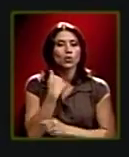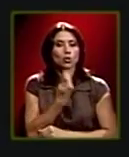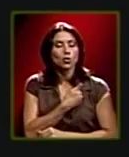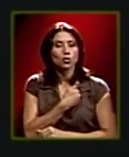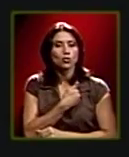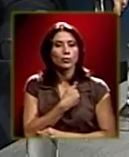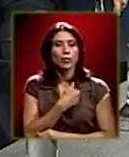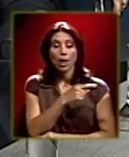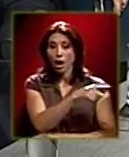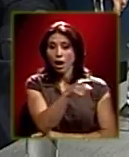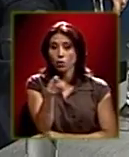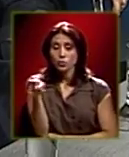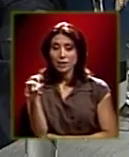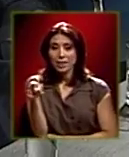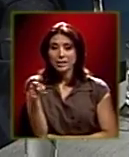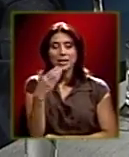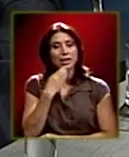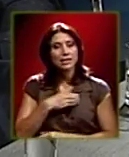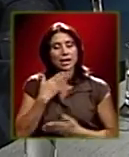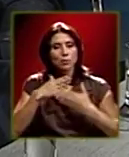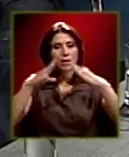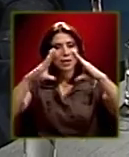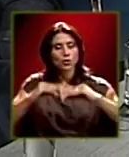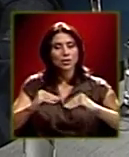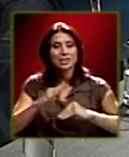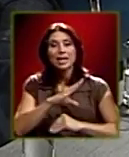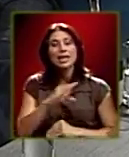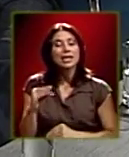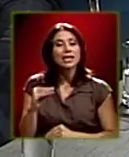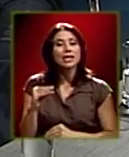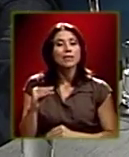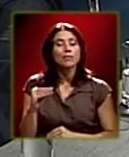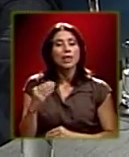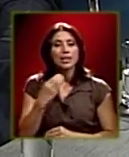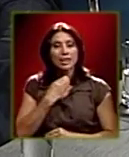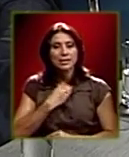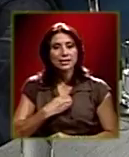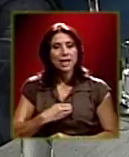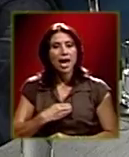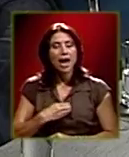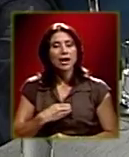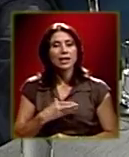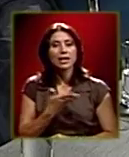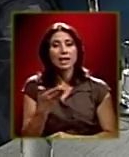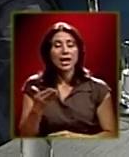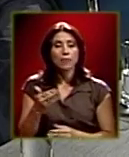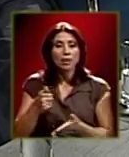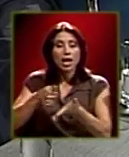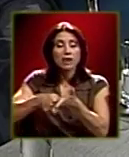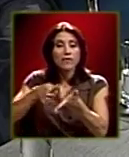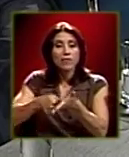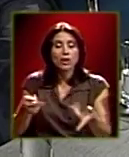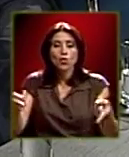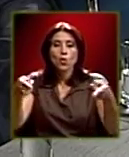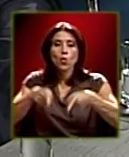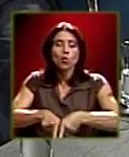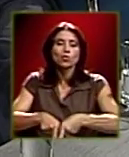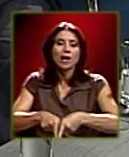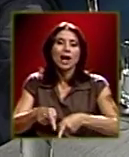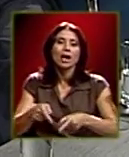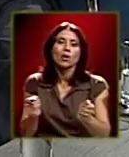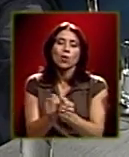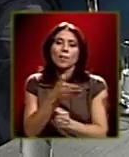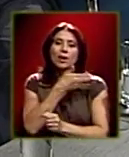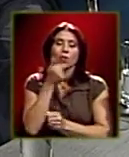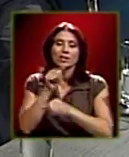a ustedes desearles buenas noches y desear que el referendo ocurra en las mejores tradiciones